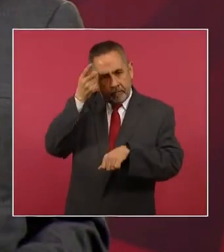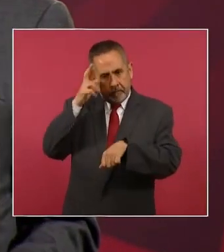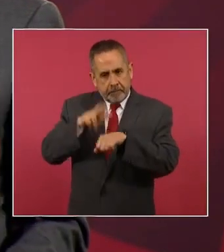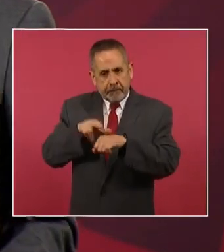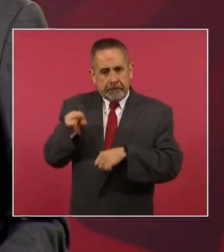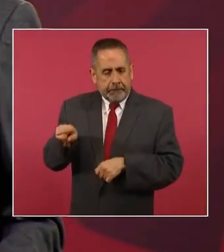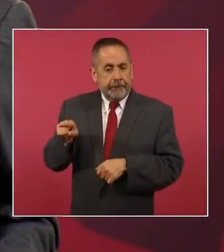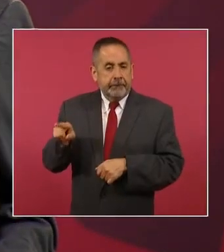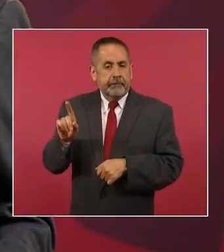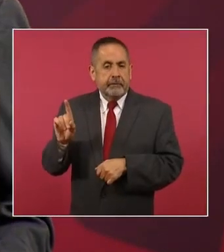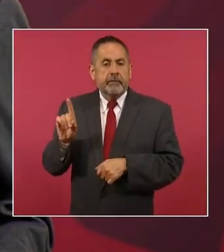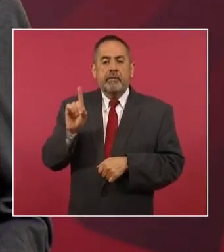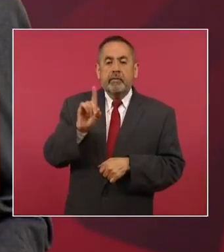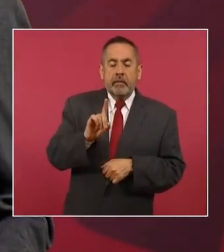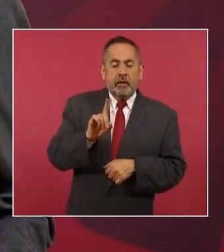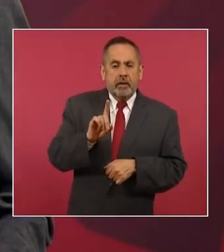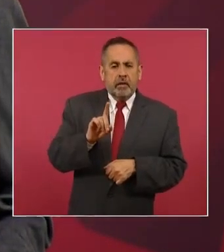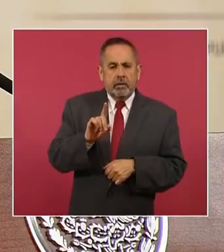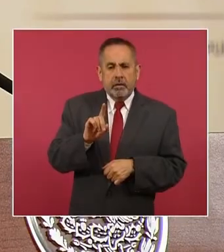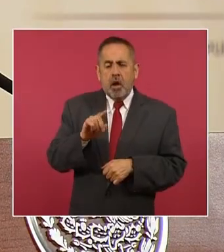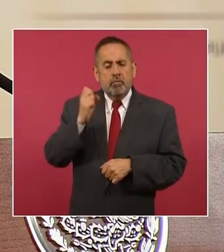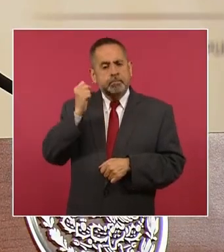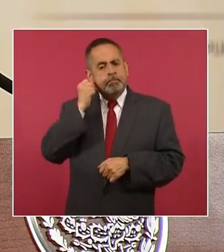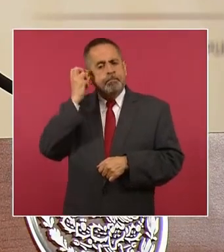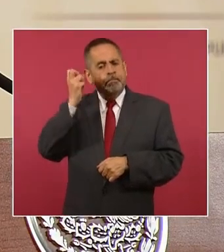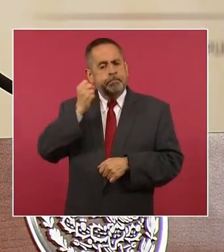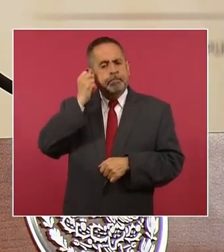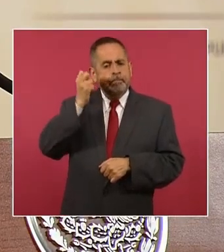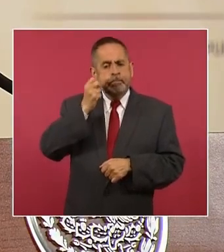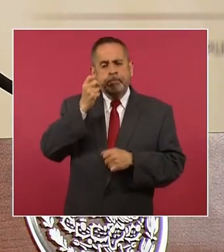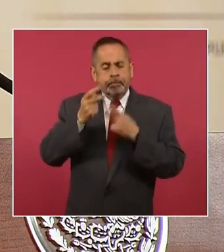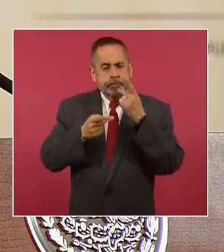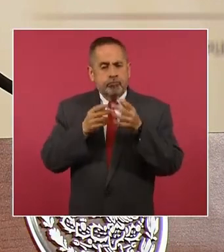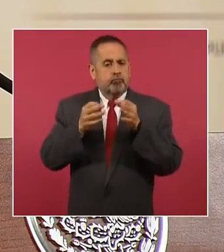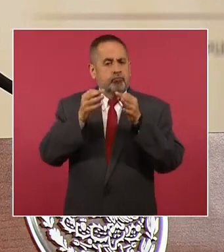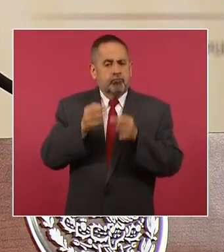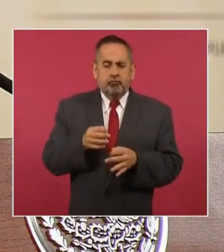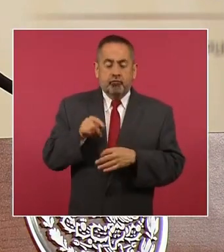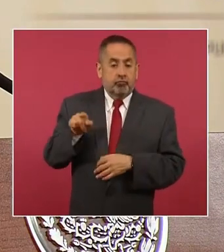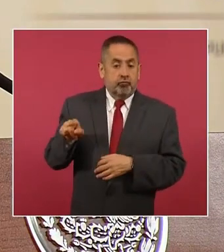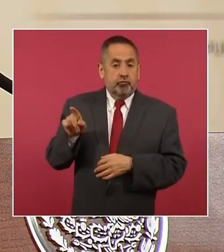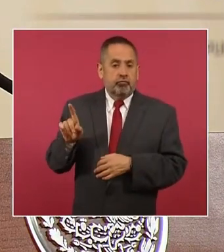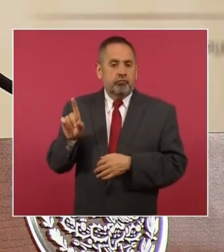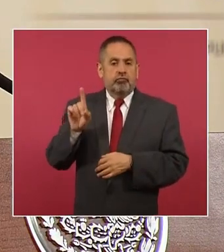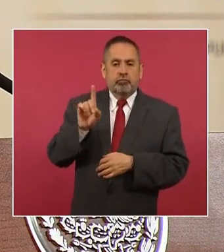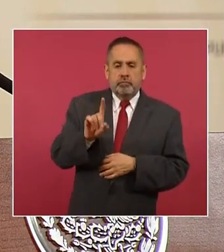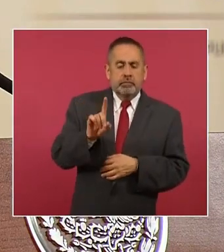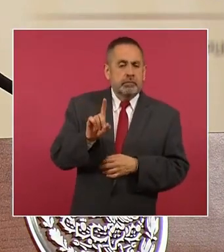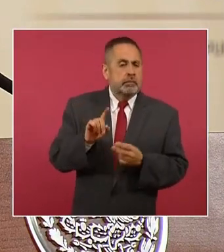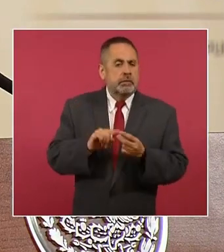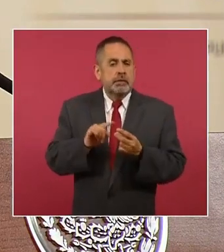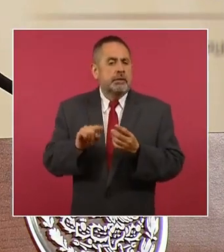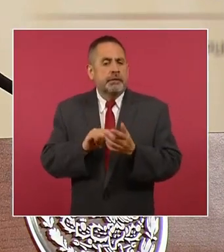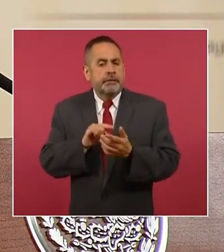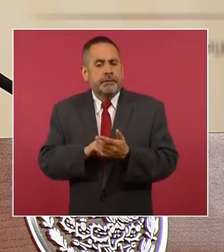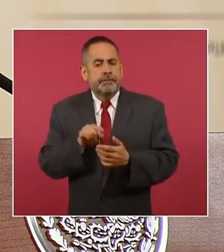va a ser el orador oficial en